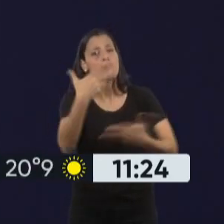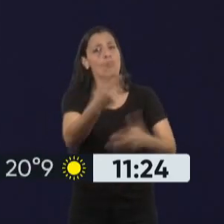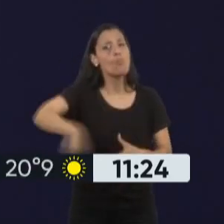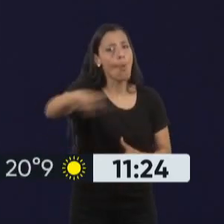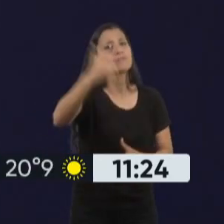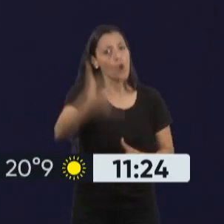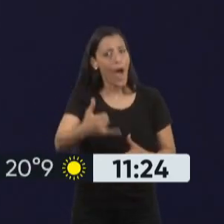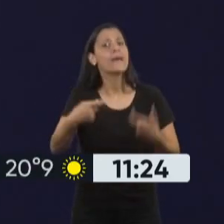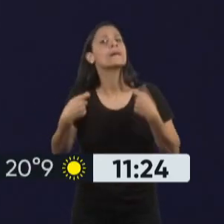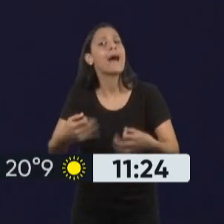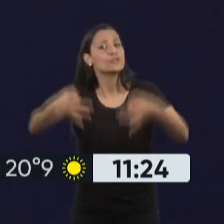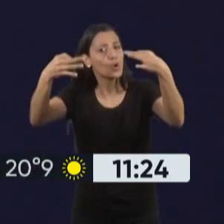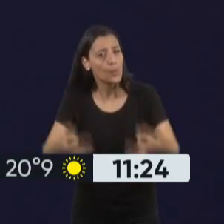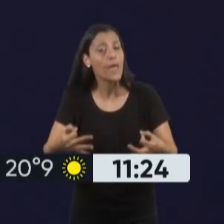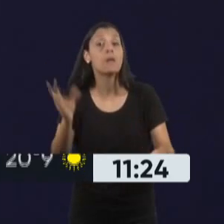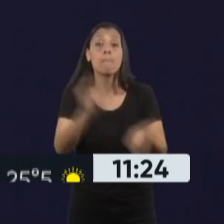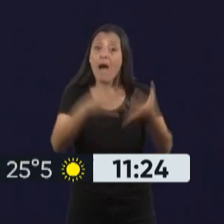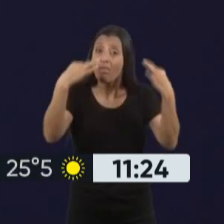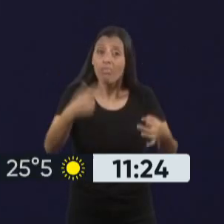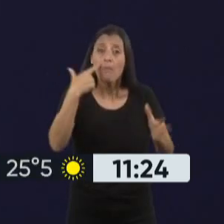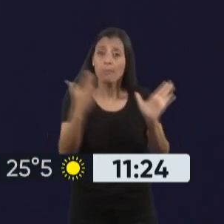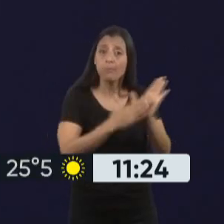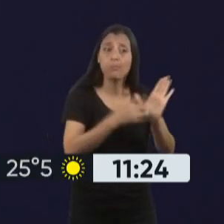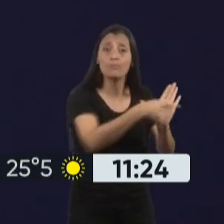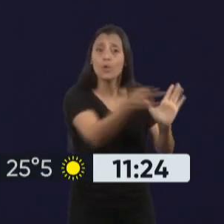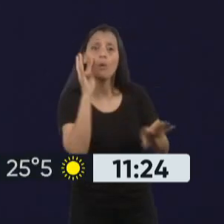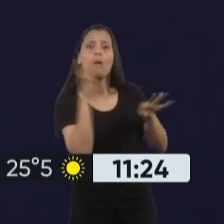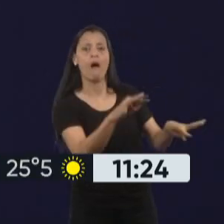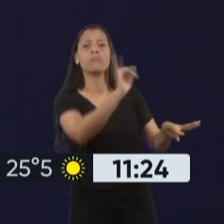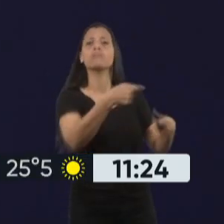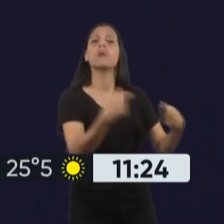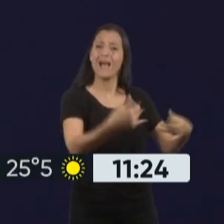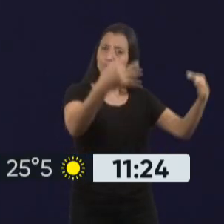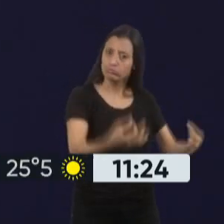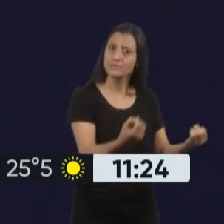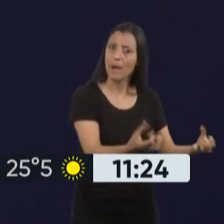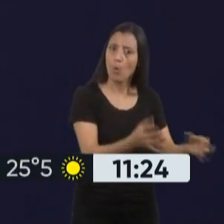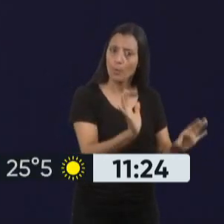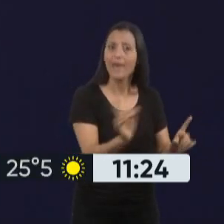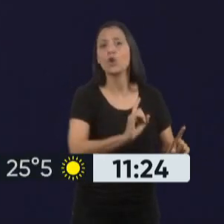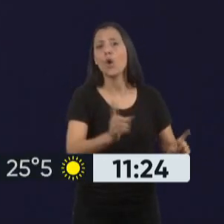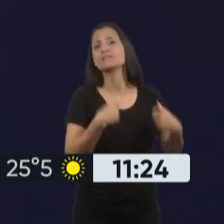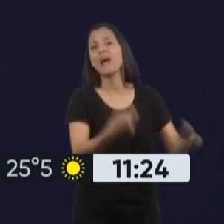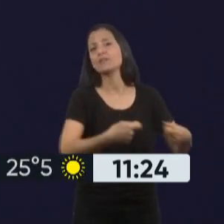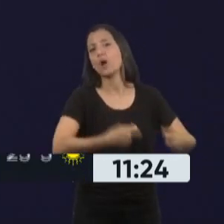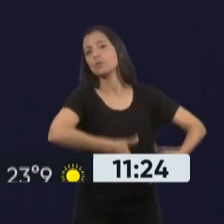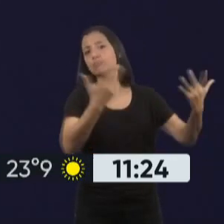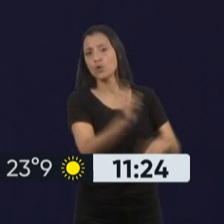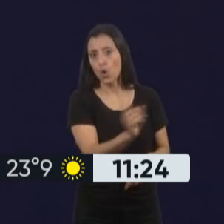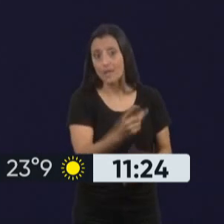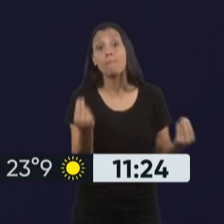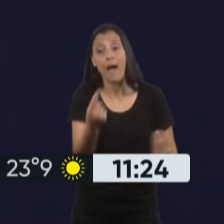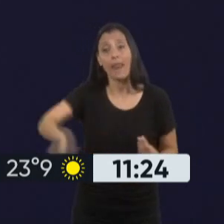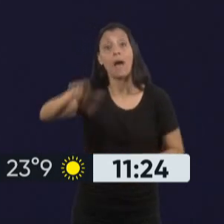fiscal, sino que además tenés que mostrar que el gasto que estás haciendo es eficiente, en virtud de que el